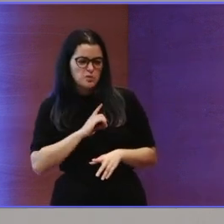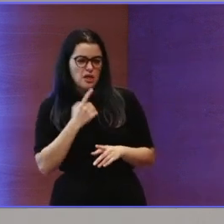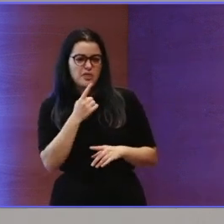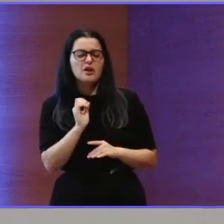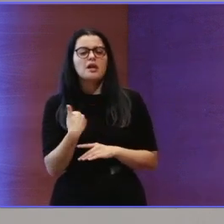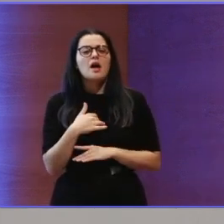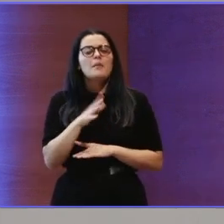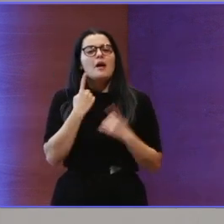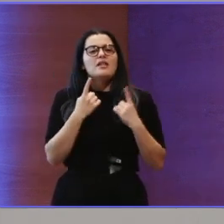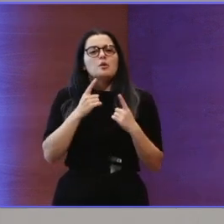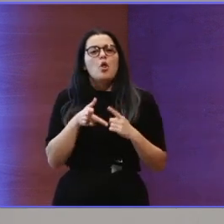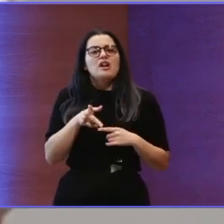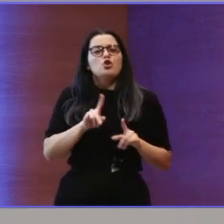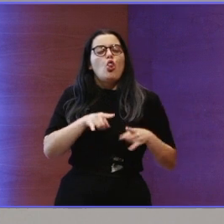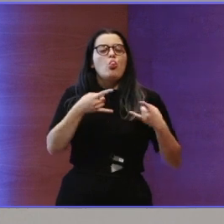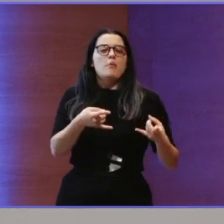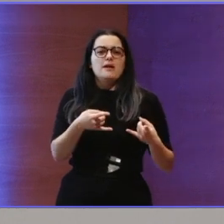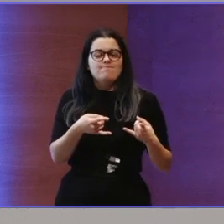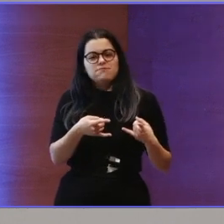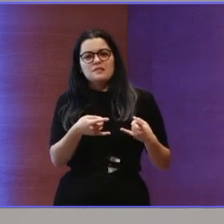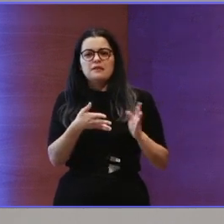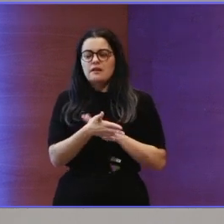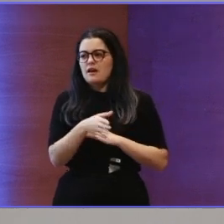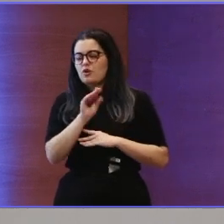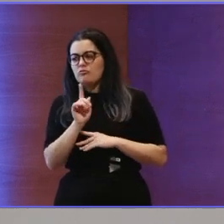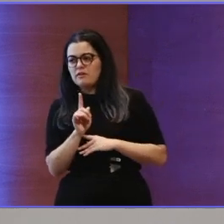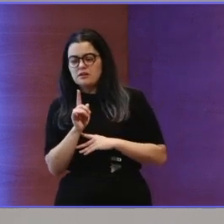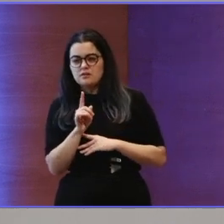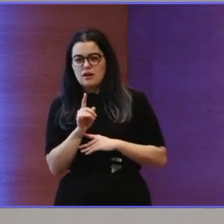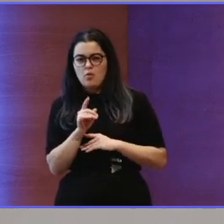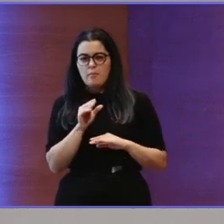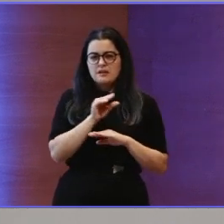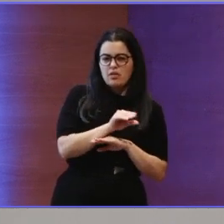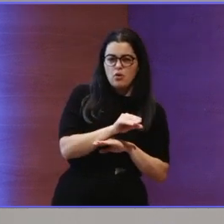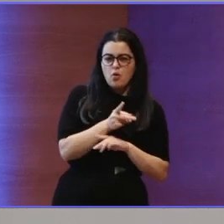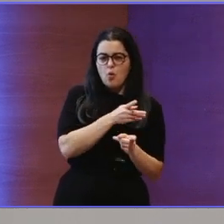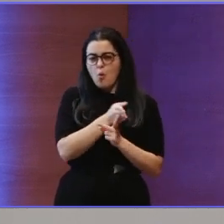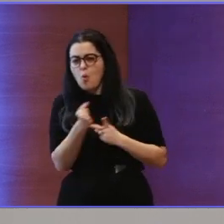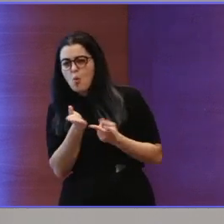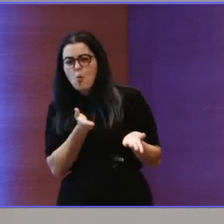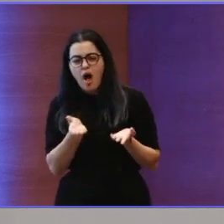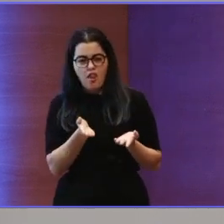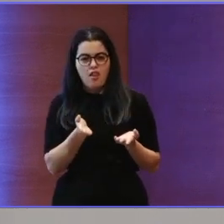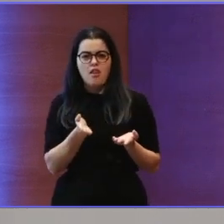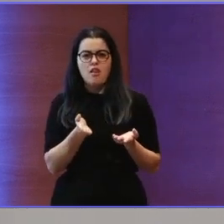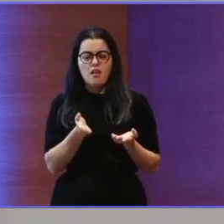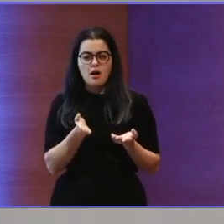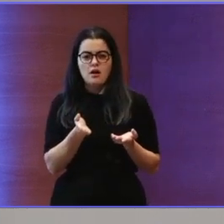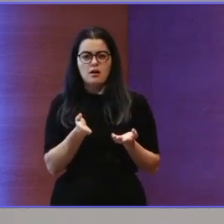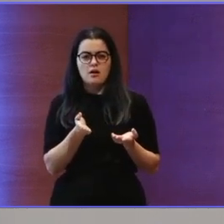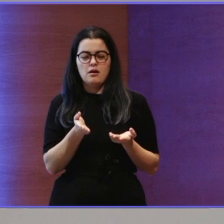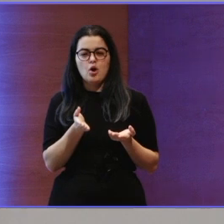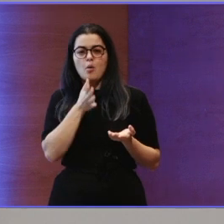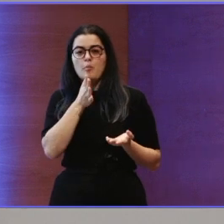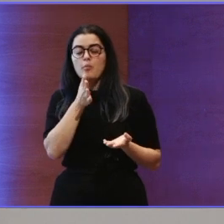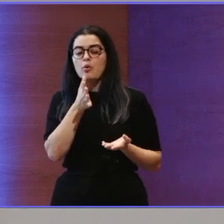derecho a veces no sabes En cuántos cont Cuál es cuál contraprestación uno de otro eh Porque el e